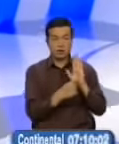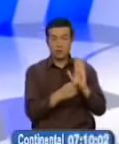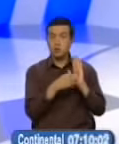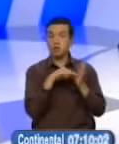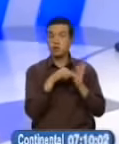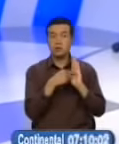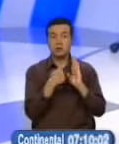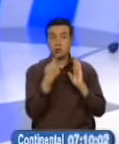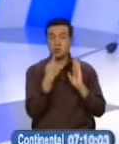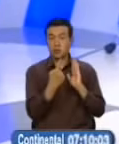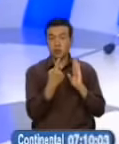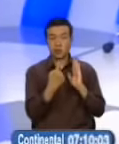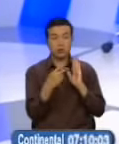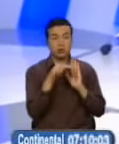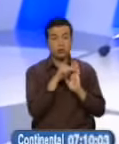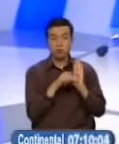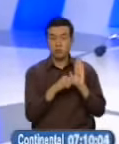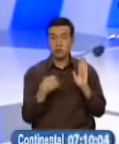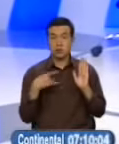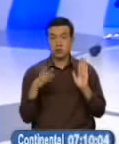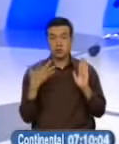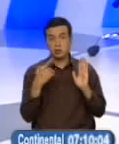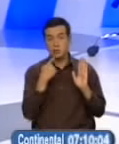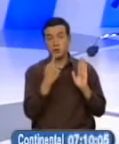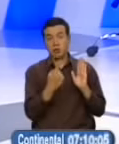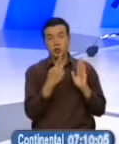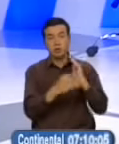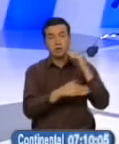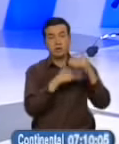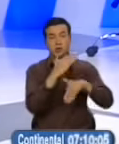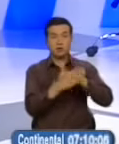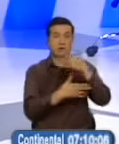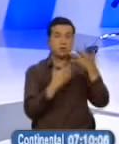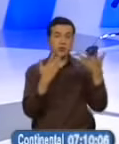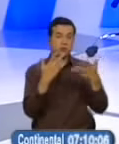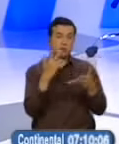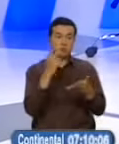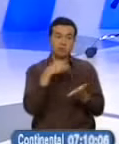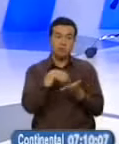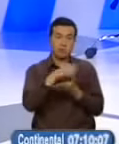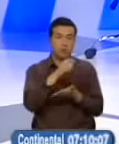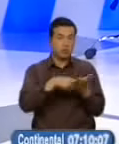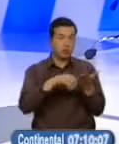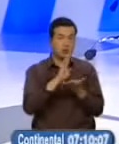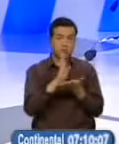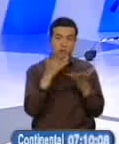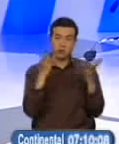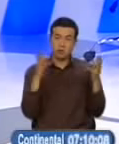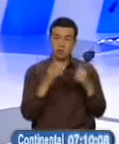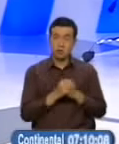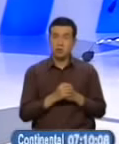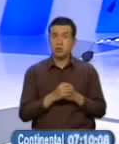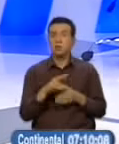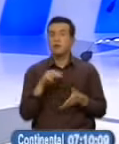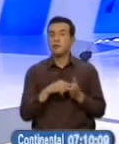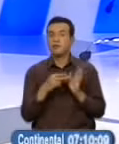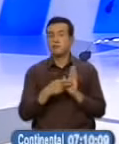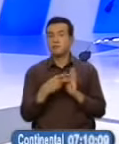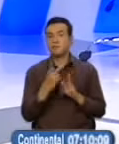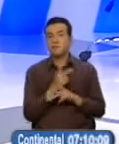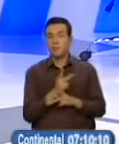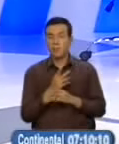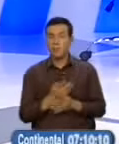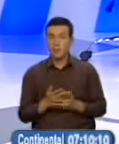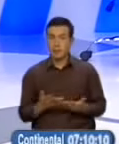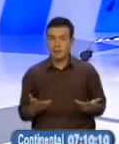decir, como no estaba normado, me dice, en consecuencia no contratamos los seguros. Pero eso no significa que hay que